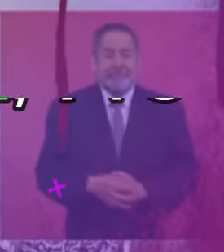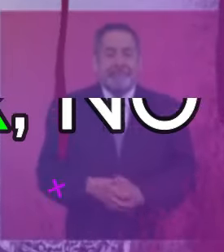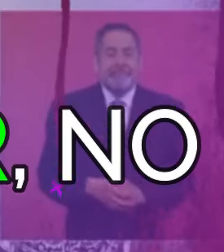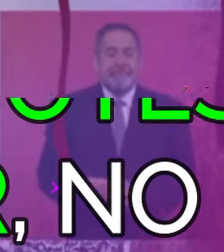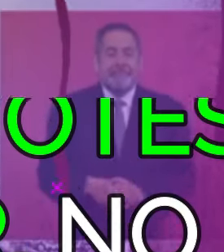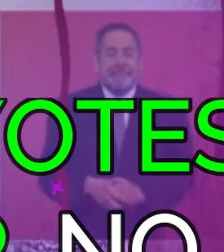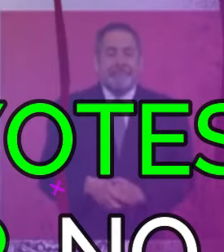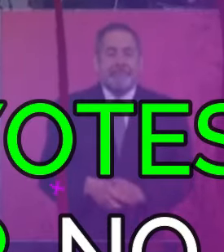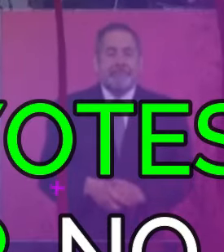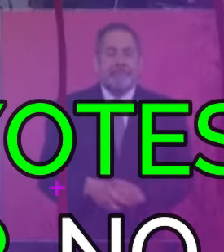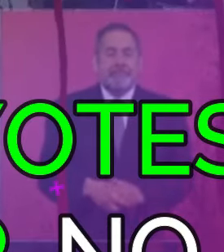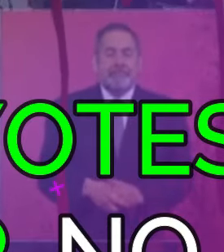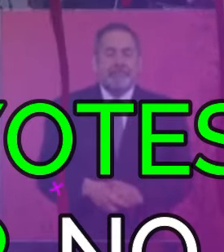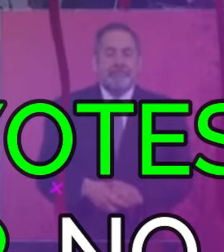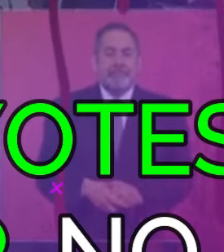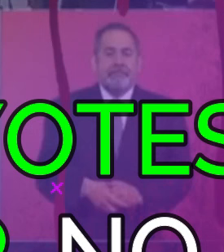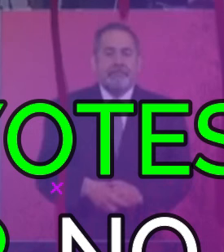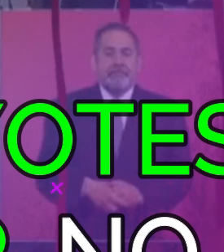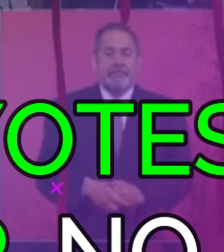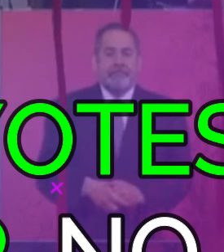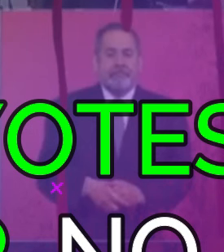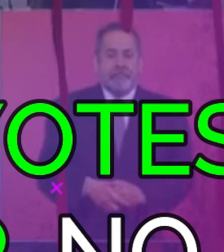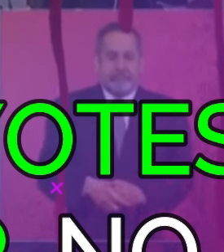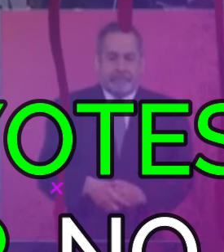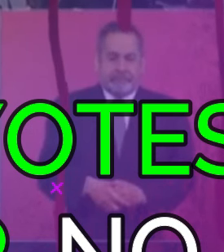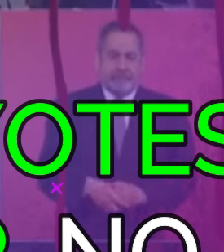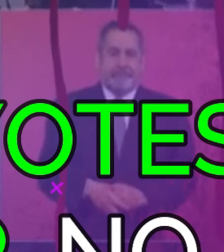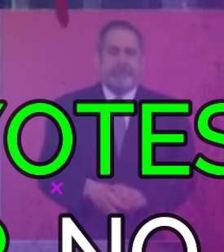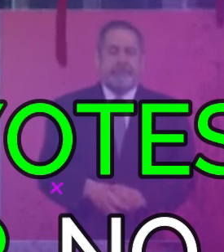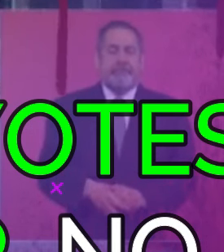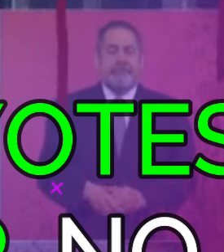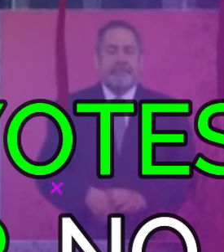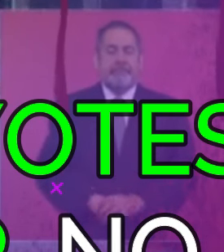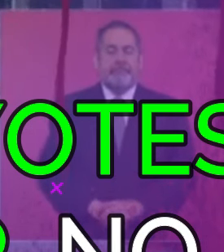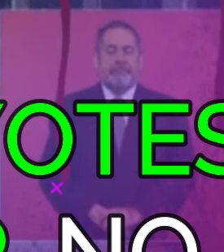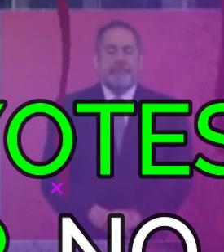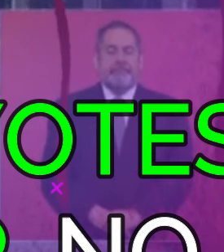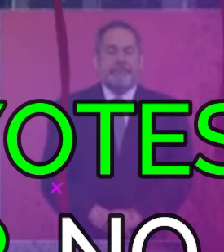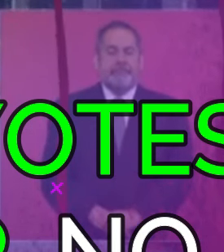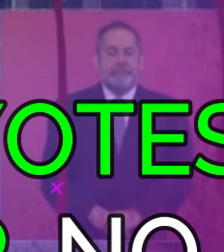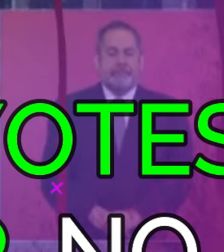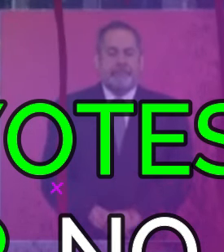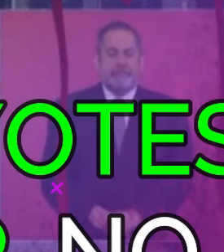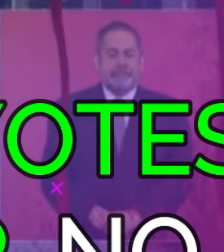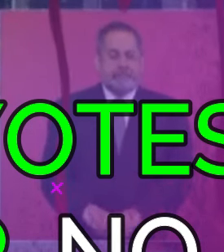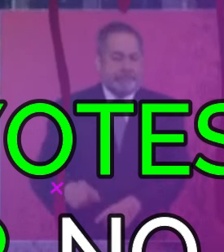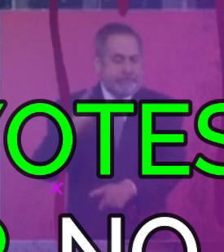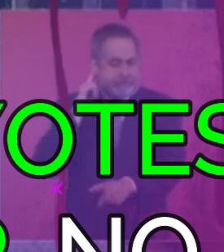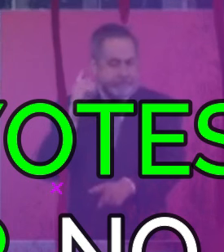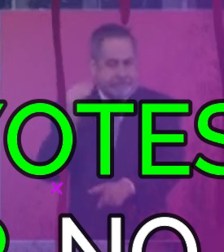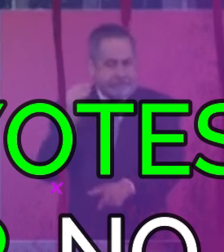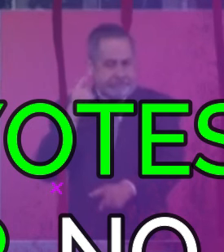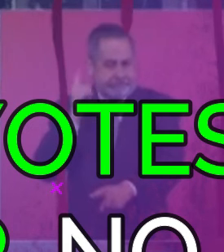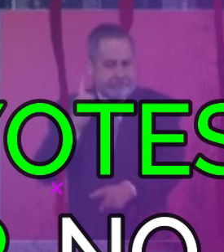dice el anhélido de la presidencia y su falsa austeridad, ya ven que así habla él, que le daría pena, que le